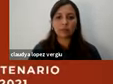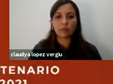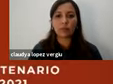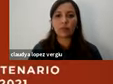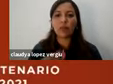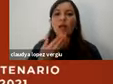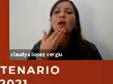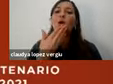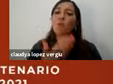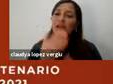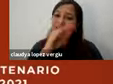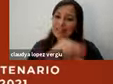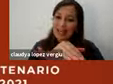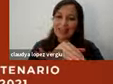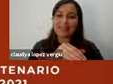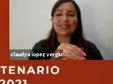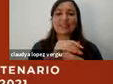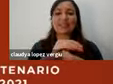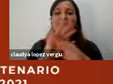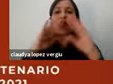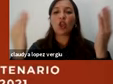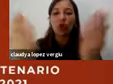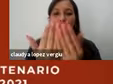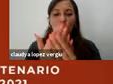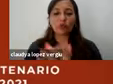Buenas tardes, Elizabeth. Bueno,